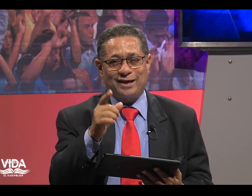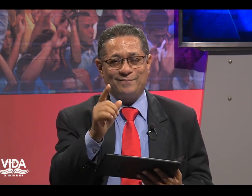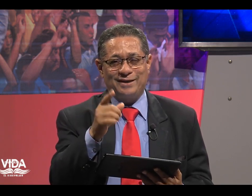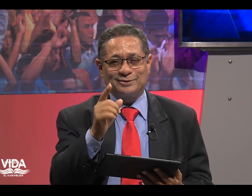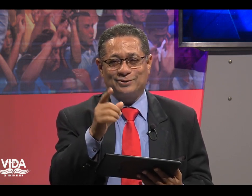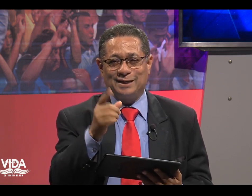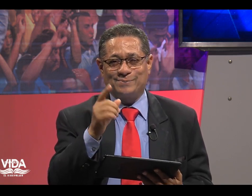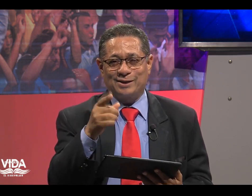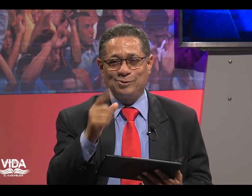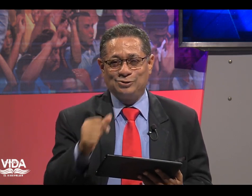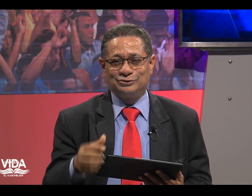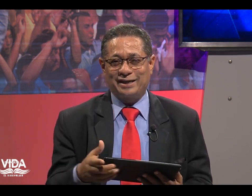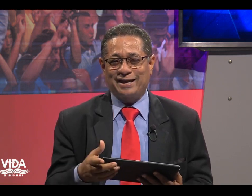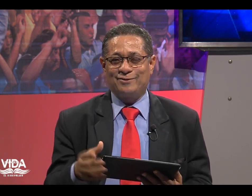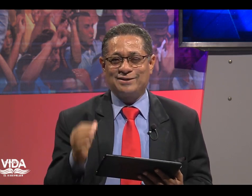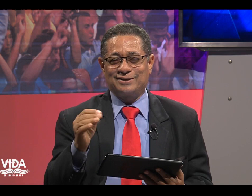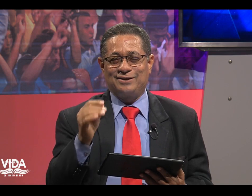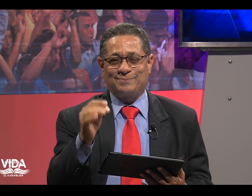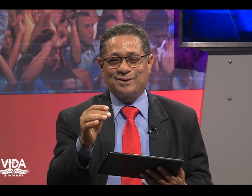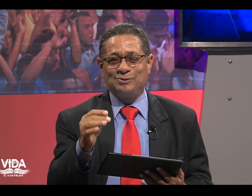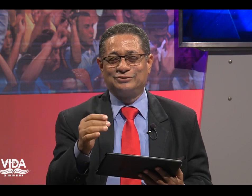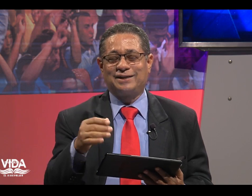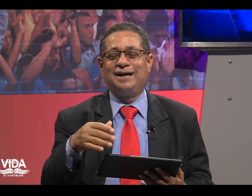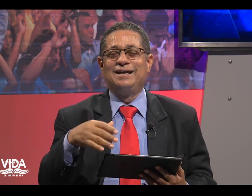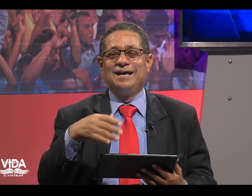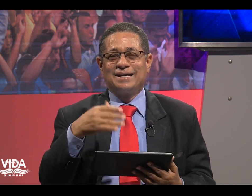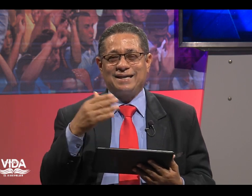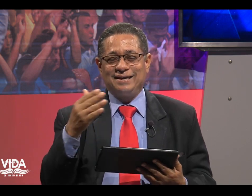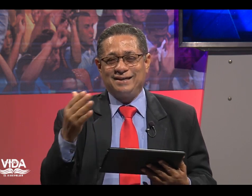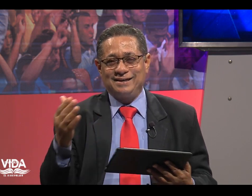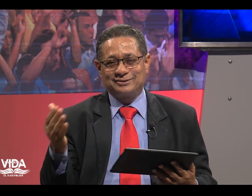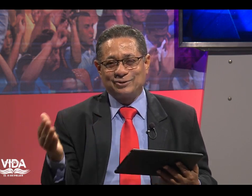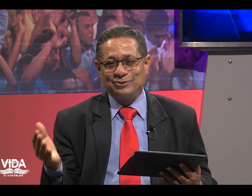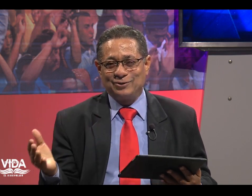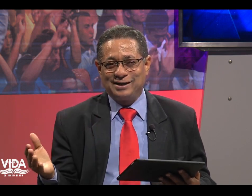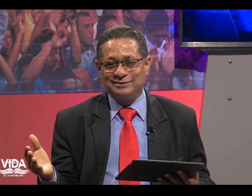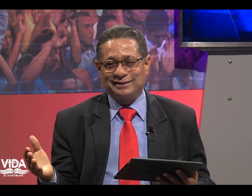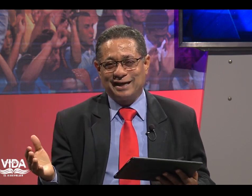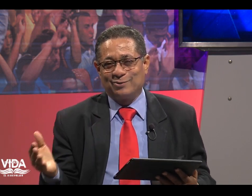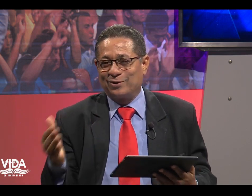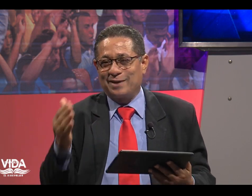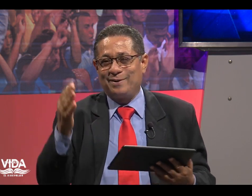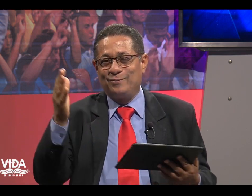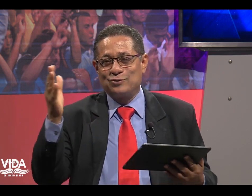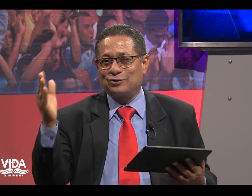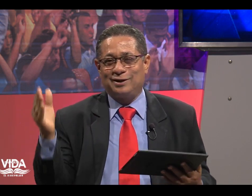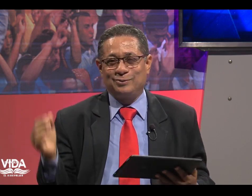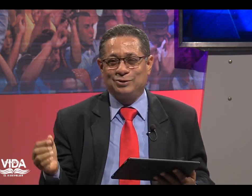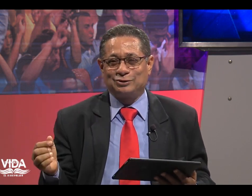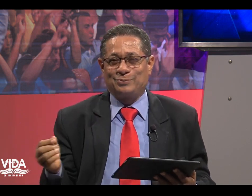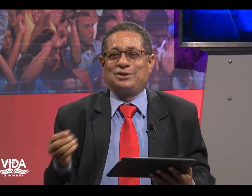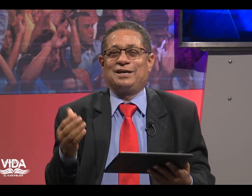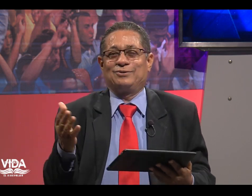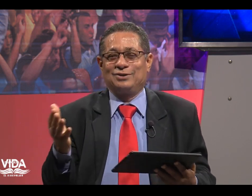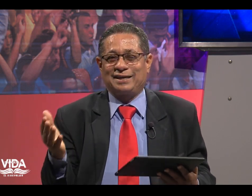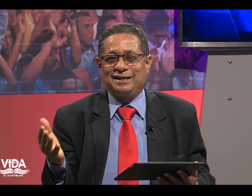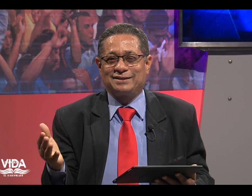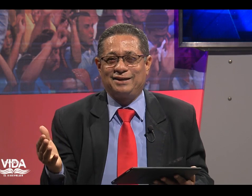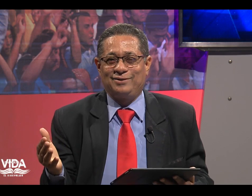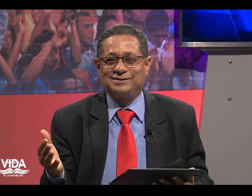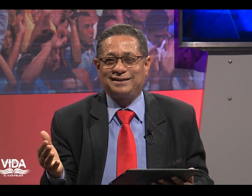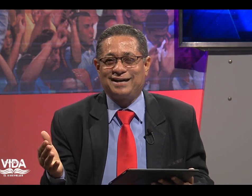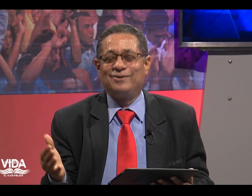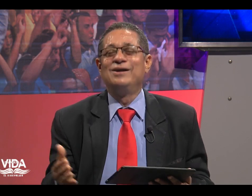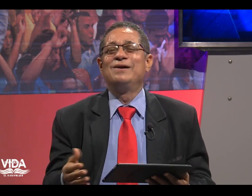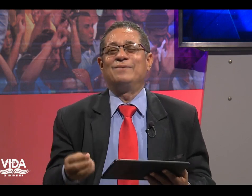bonito que me hizo la pregunta y que nos hicieron la pregunta Quiénes son los ancianos Porque ve muchos adultos pero Y quién